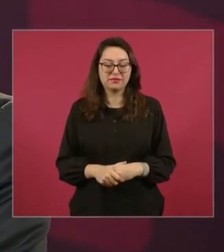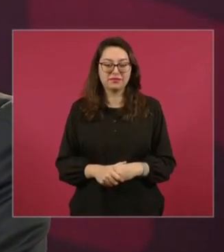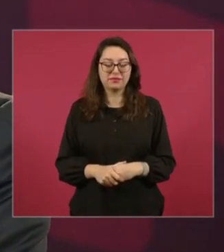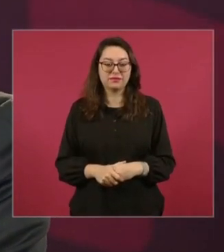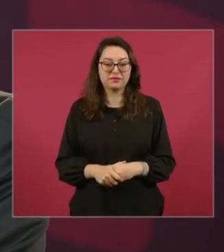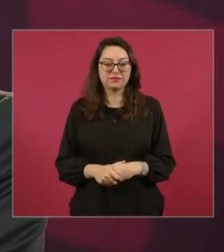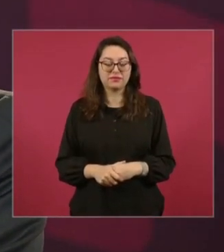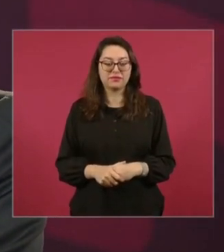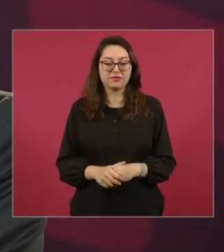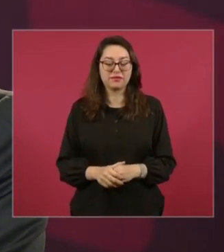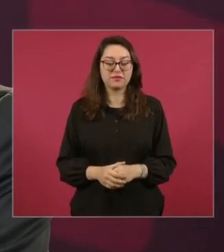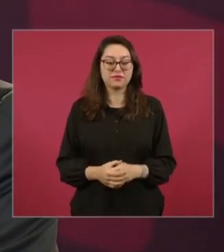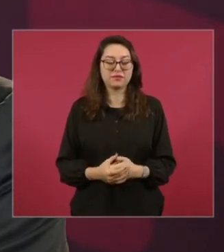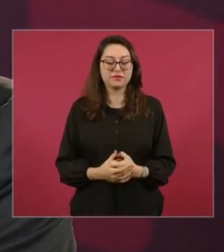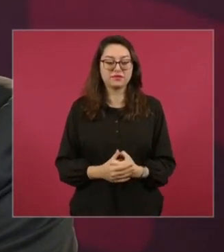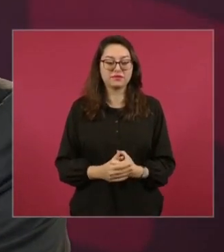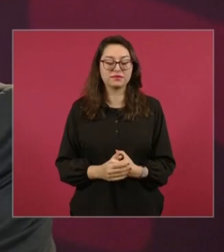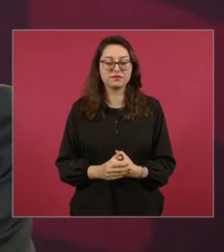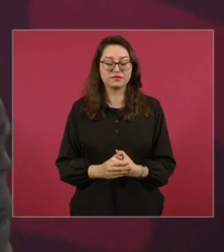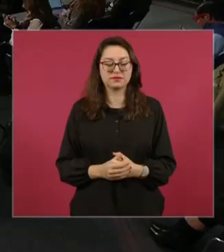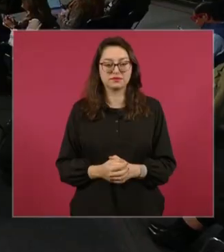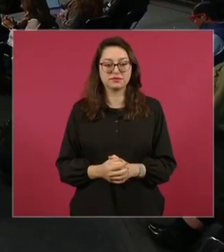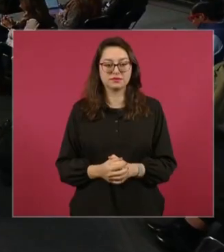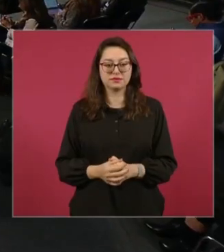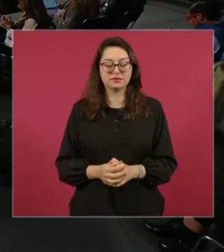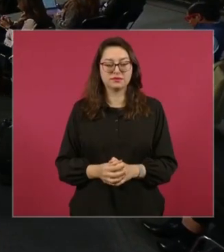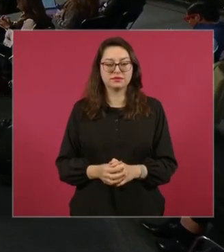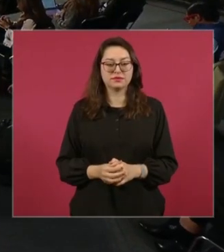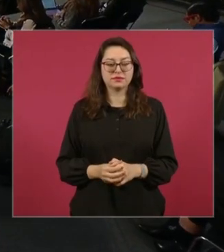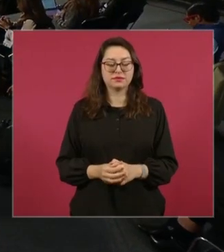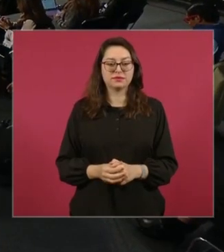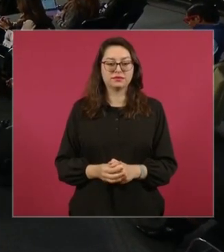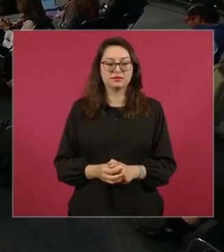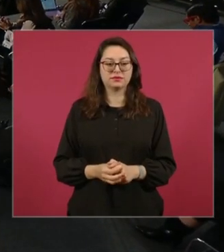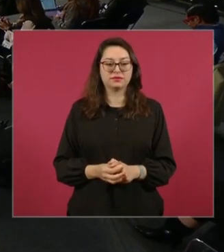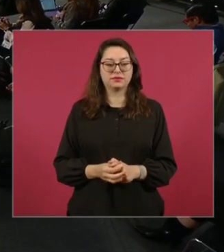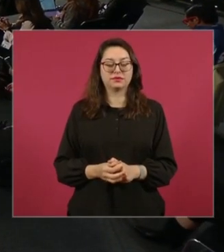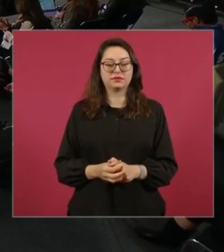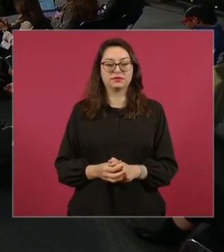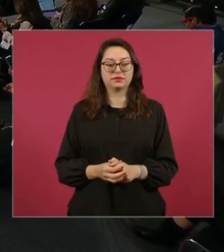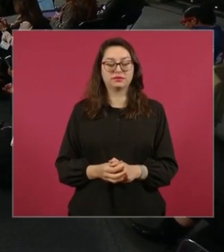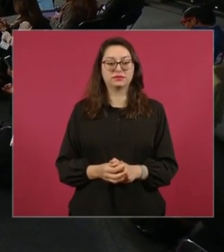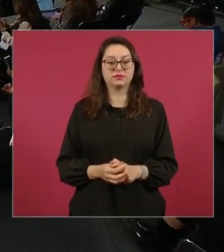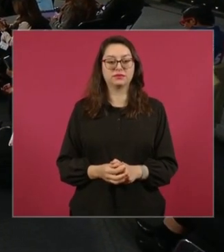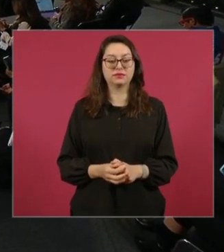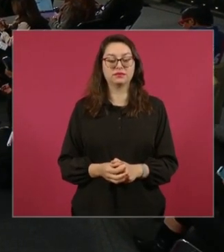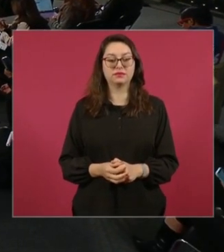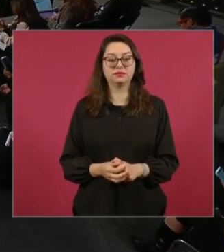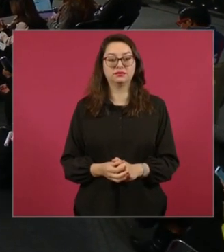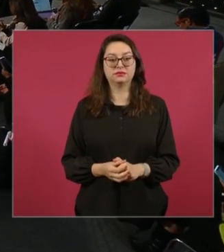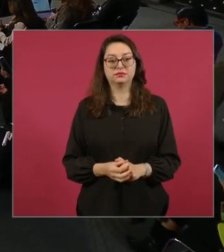estuvimos en Río Blanco